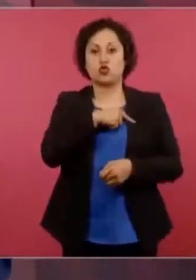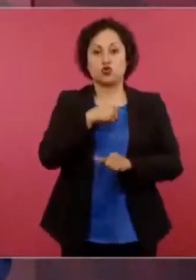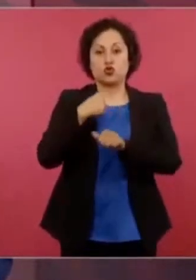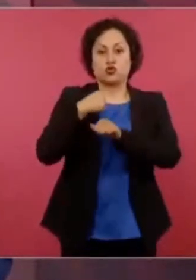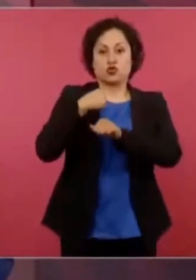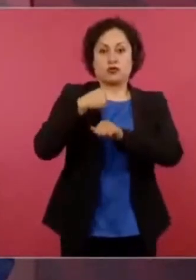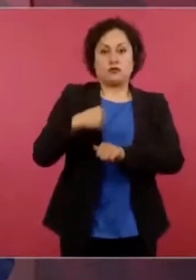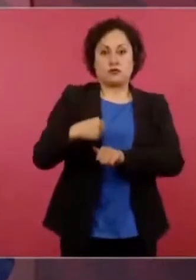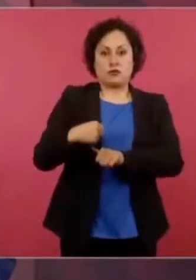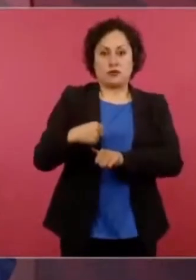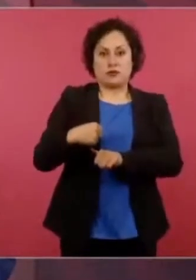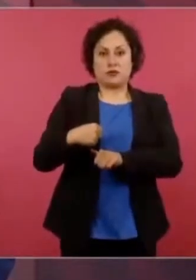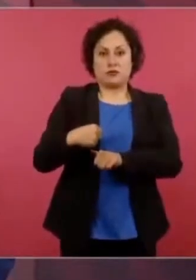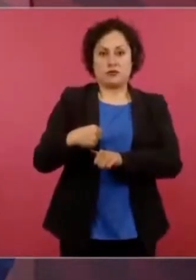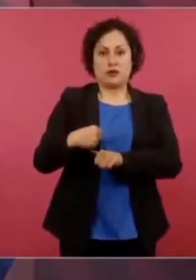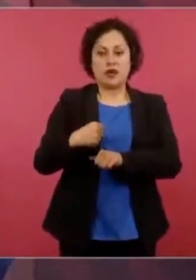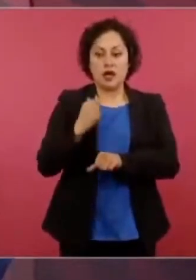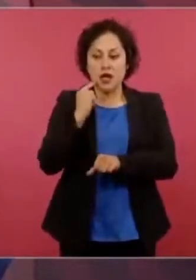Sabiendo